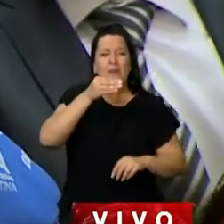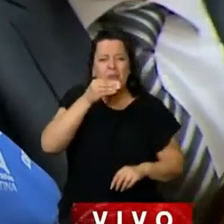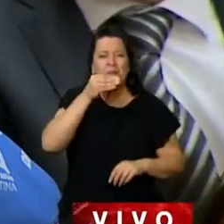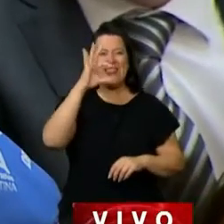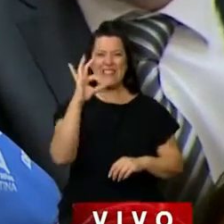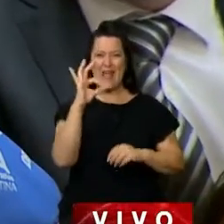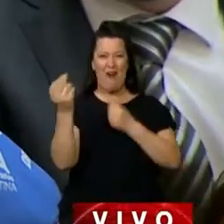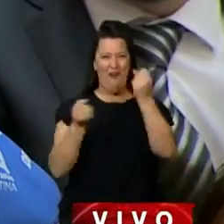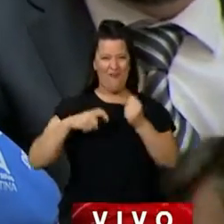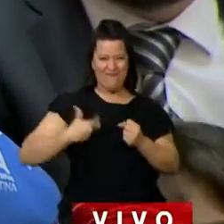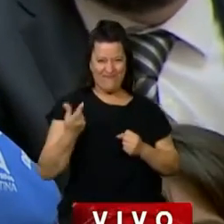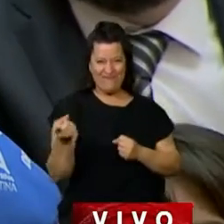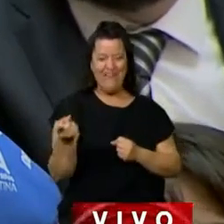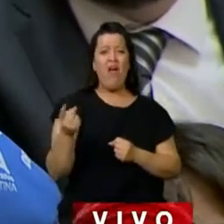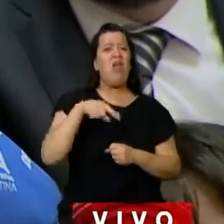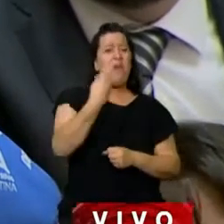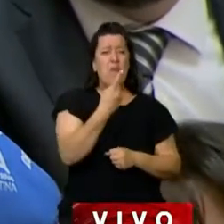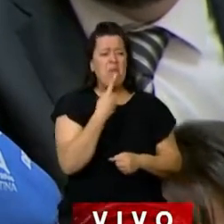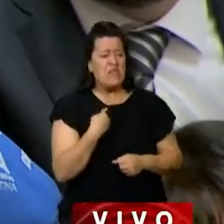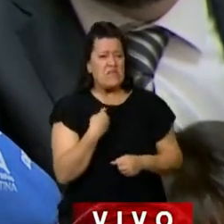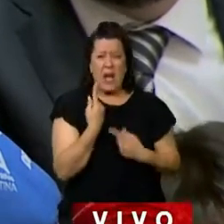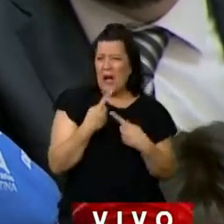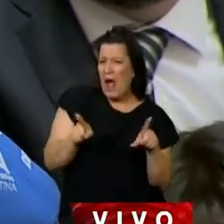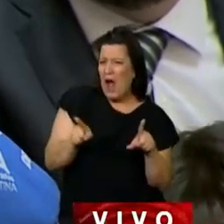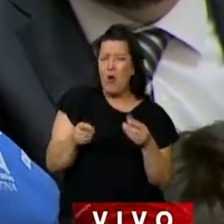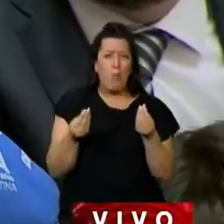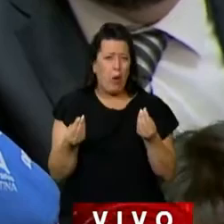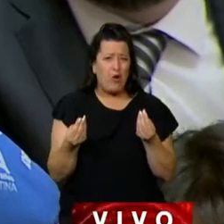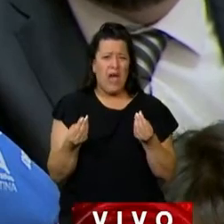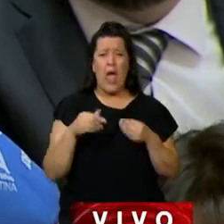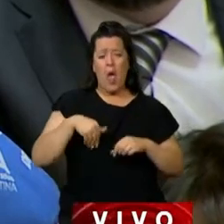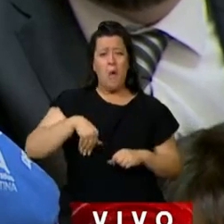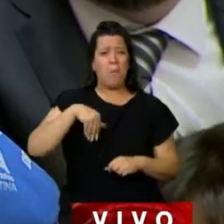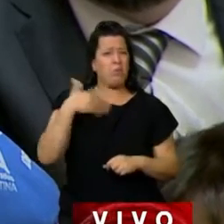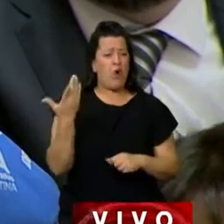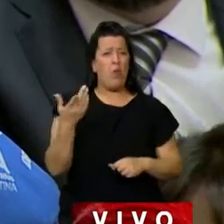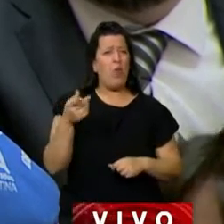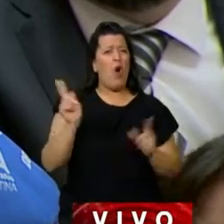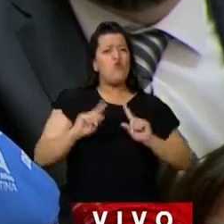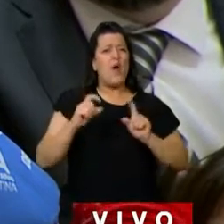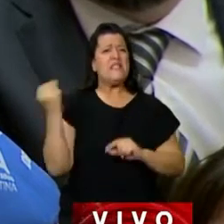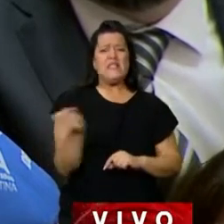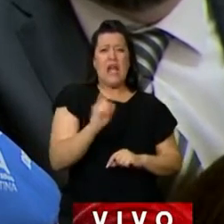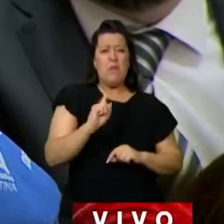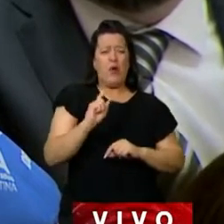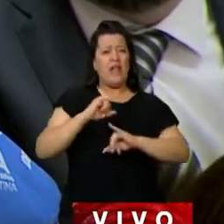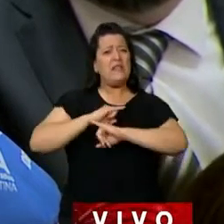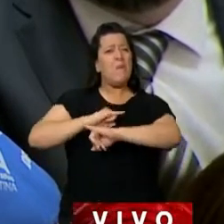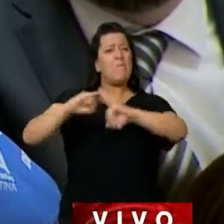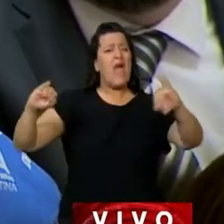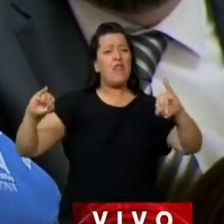y después me dice qué raro, dice, ¿por qué le han dado tanta poca importancia a los medios